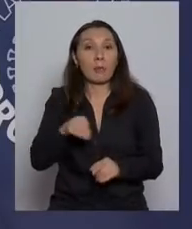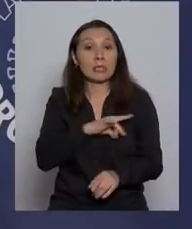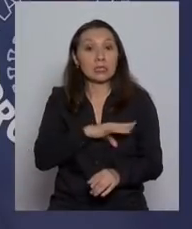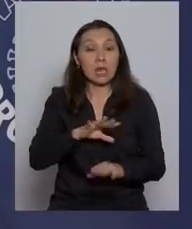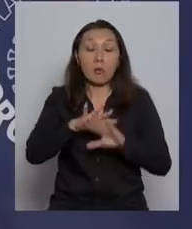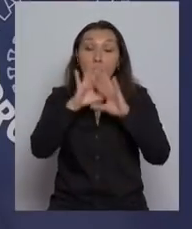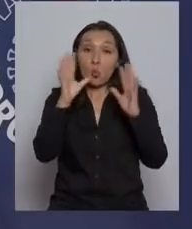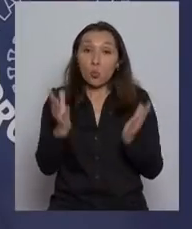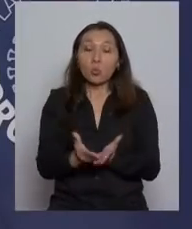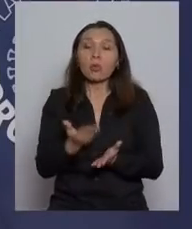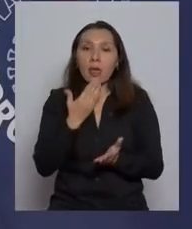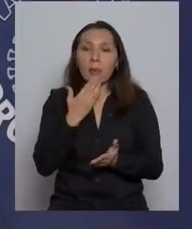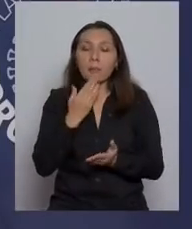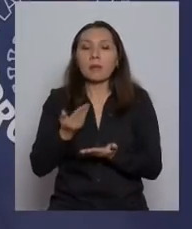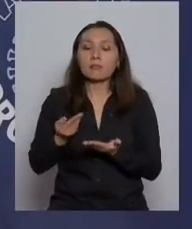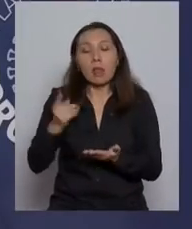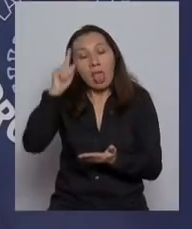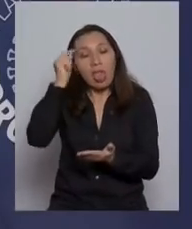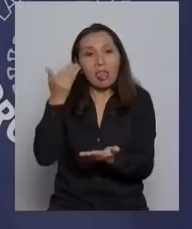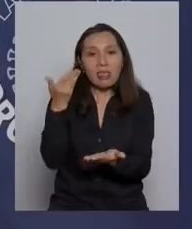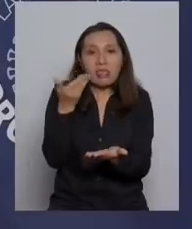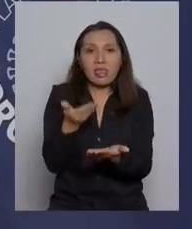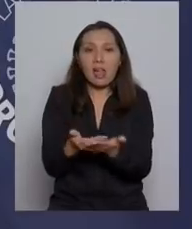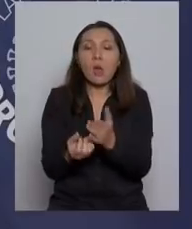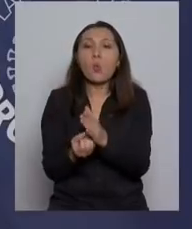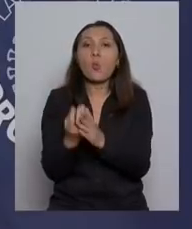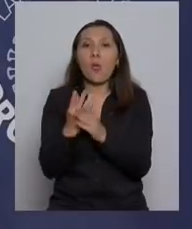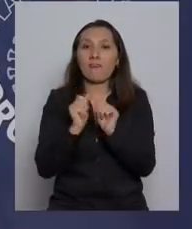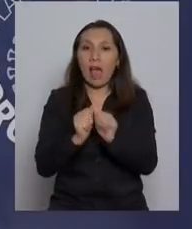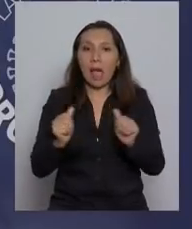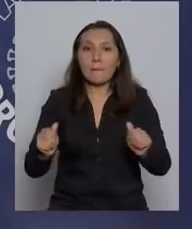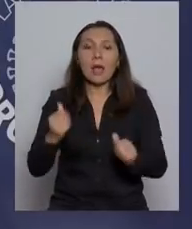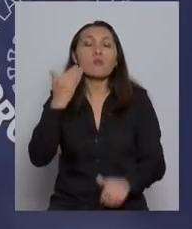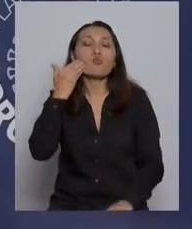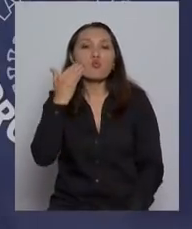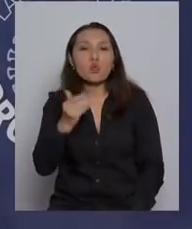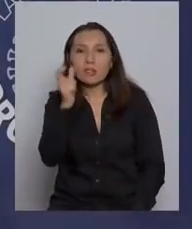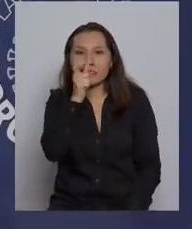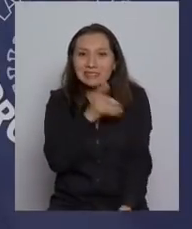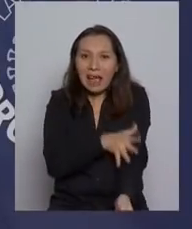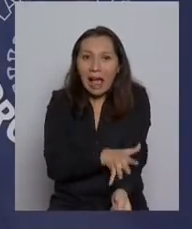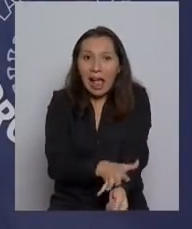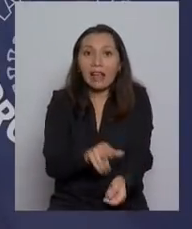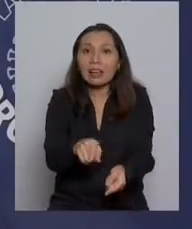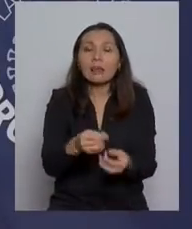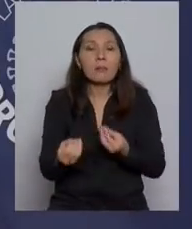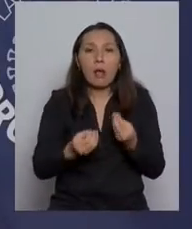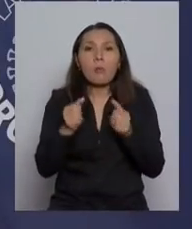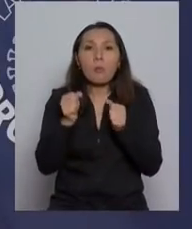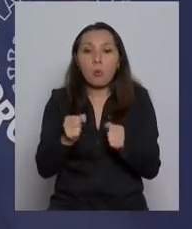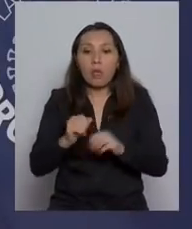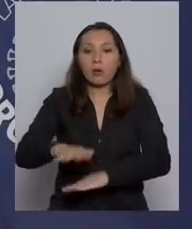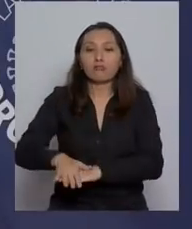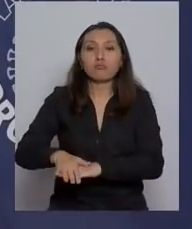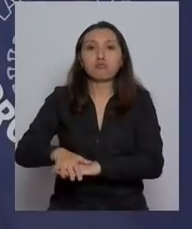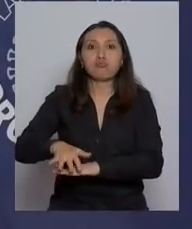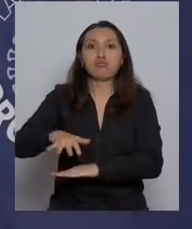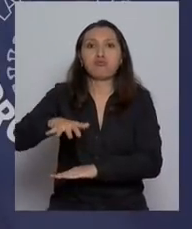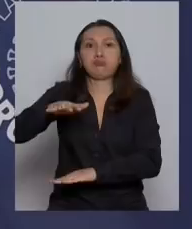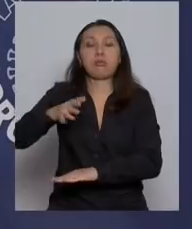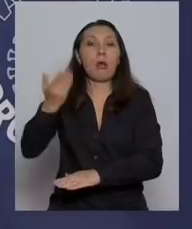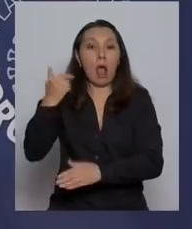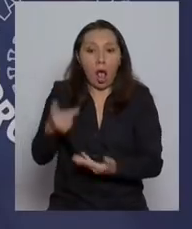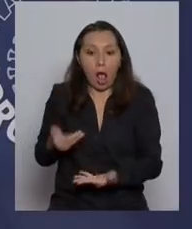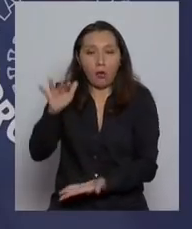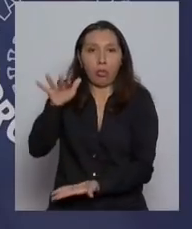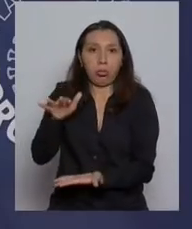Chile, sino en el mundo, de proponer generar una nueva campaña de donación para poder, insisto, completar la reserva de los